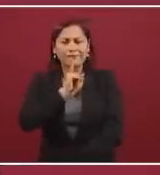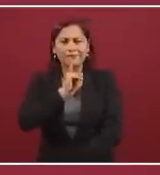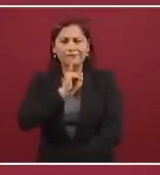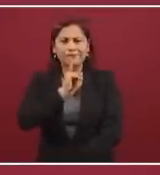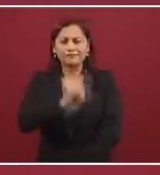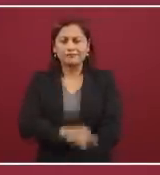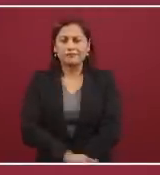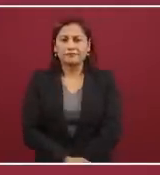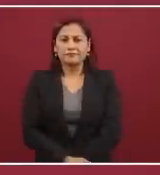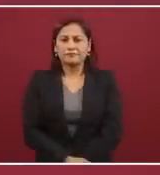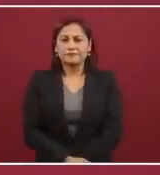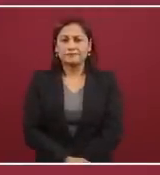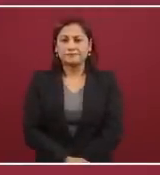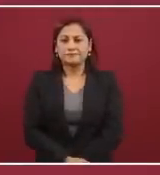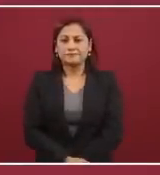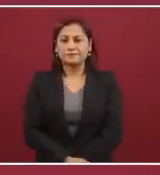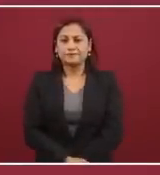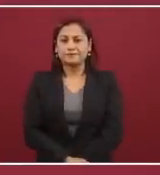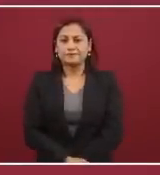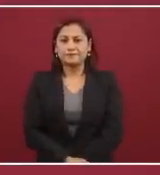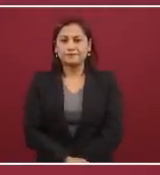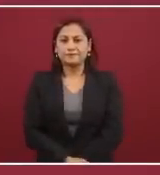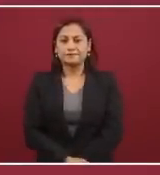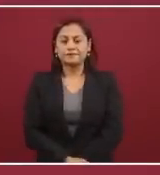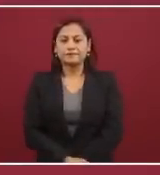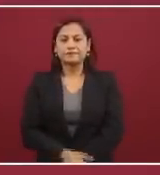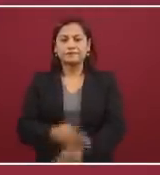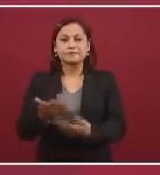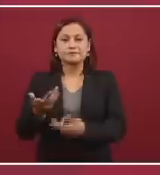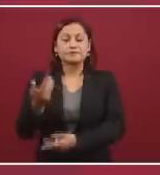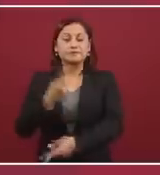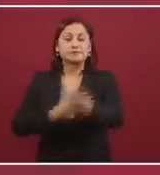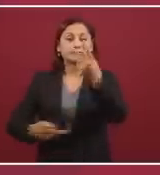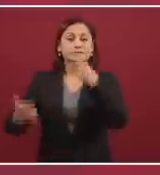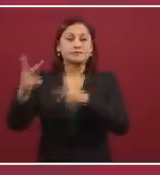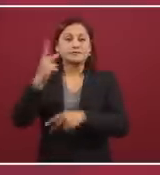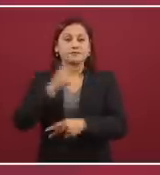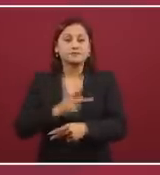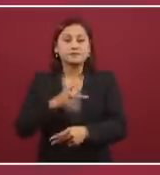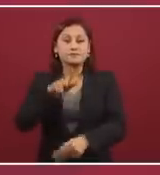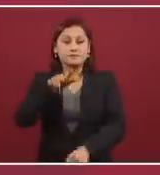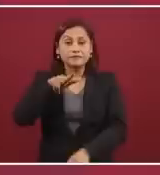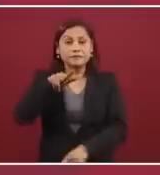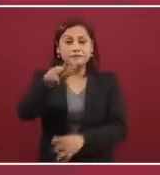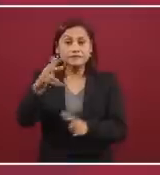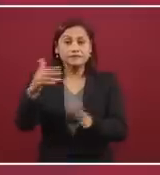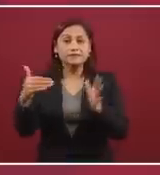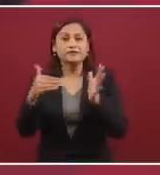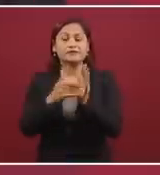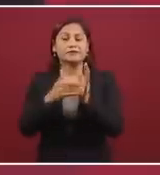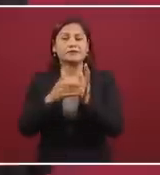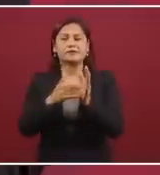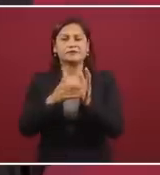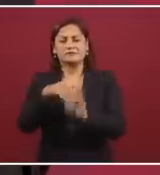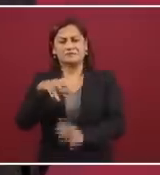no van a regresar 18 mil este estaban